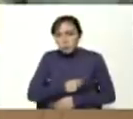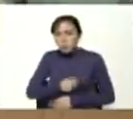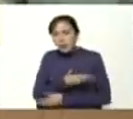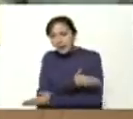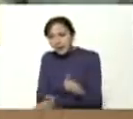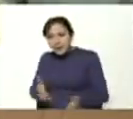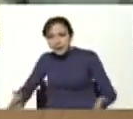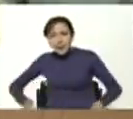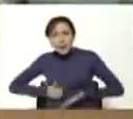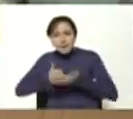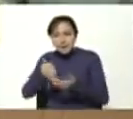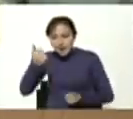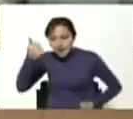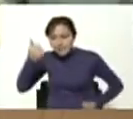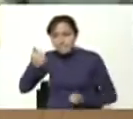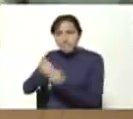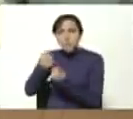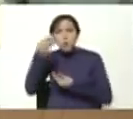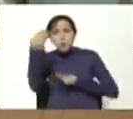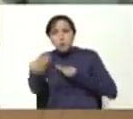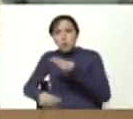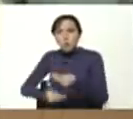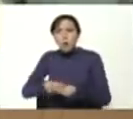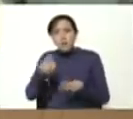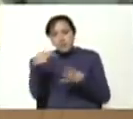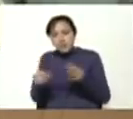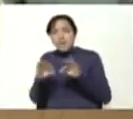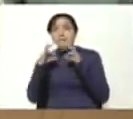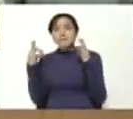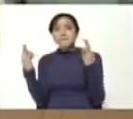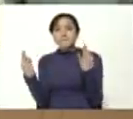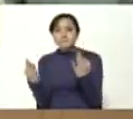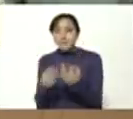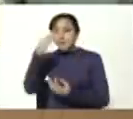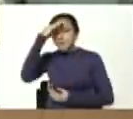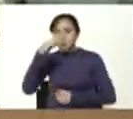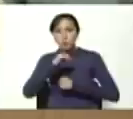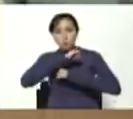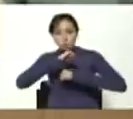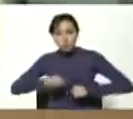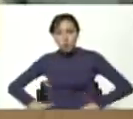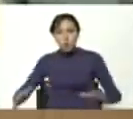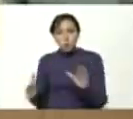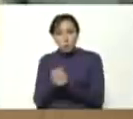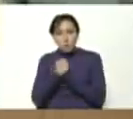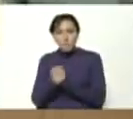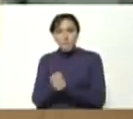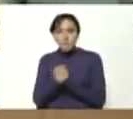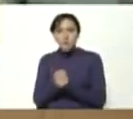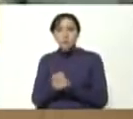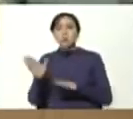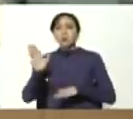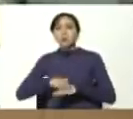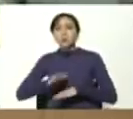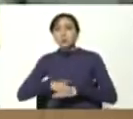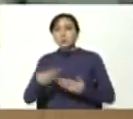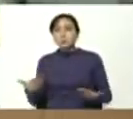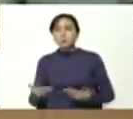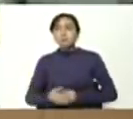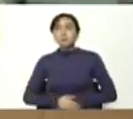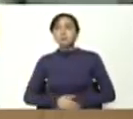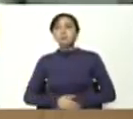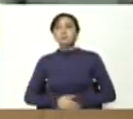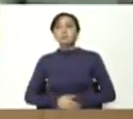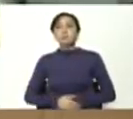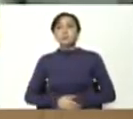y apoyo irrestricto a los familiares de tan valientes compañeros de armas que de manera gallarda y